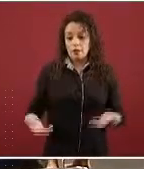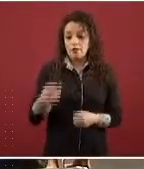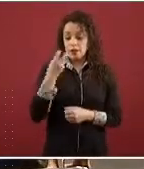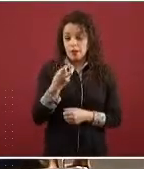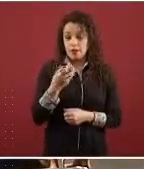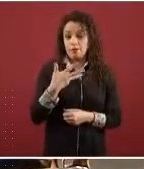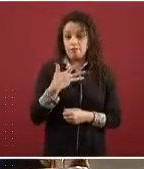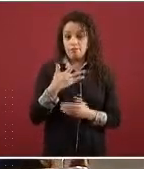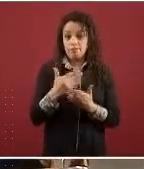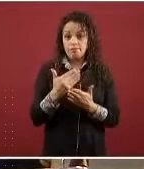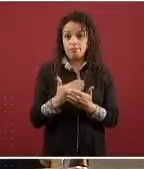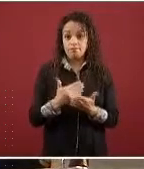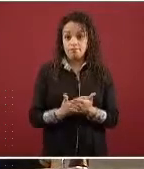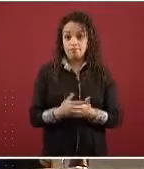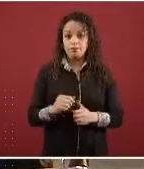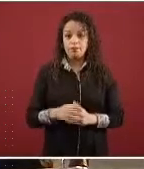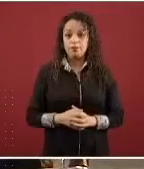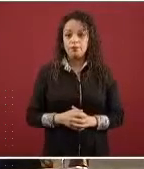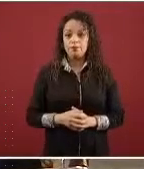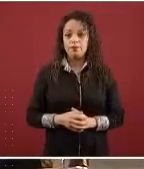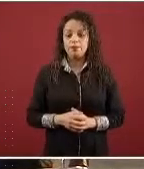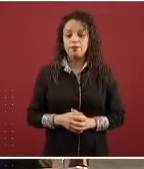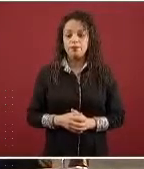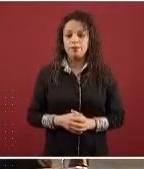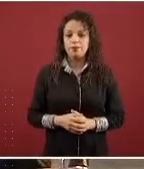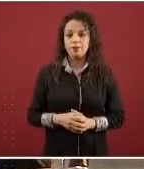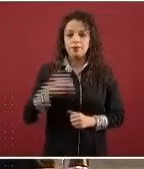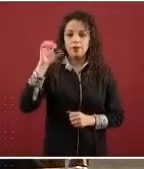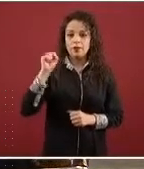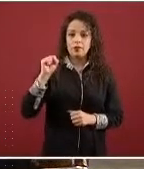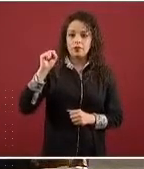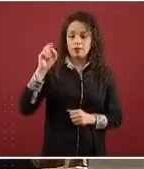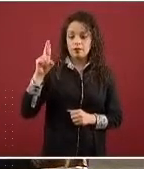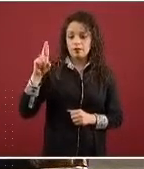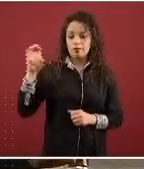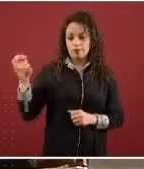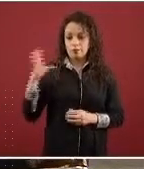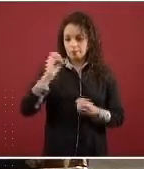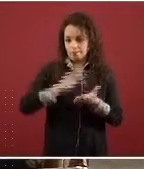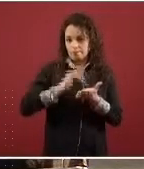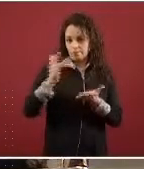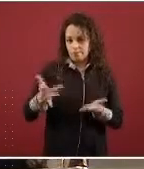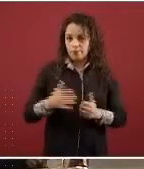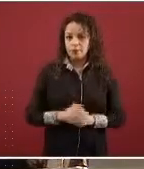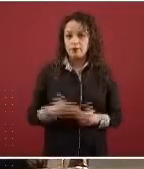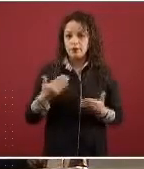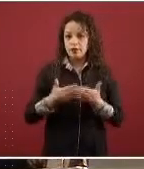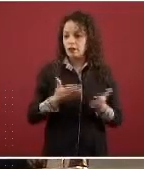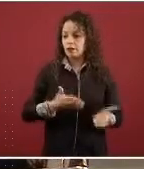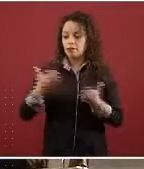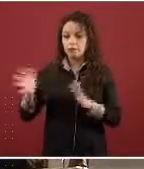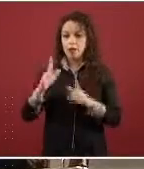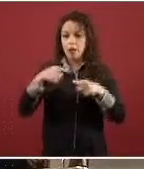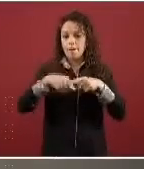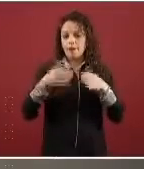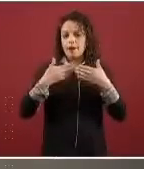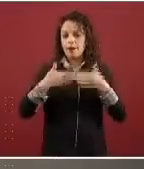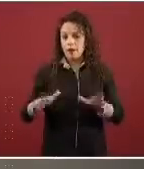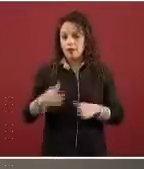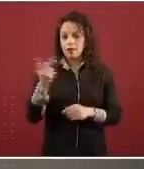doctor. Muchas gracias a usted, secretario de Relaciones Exteriores. A continuación vamos a abrir a preguntas